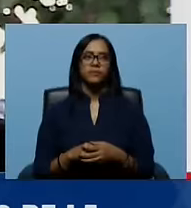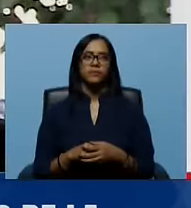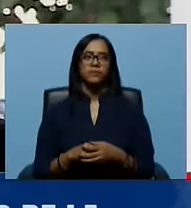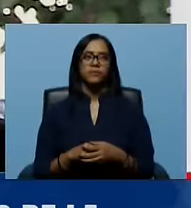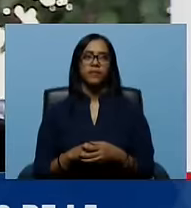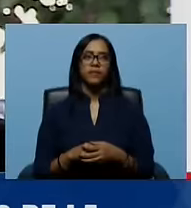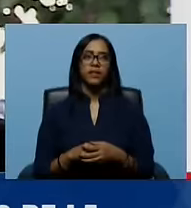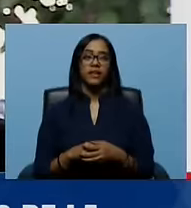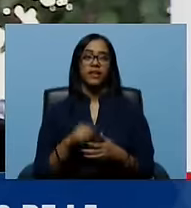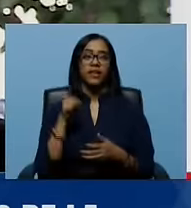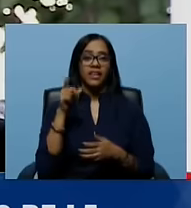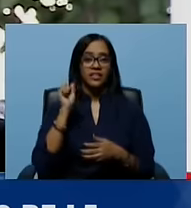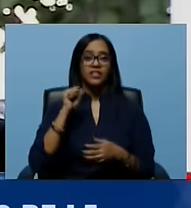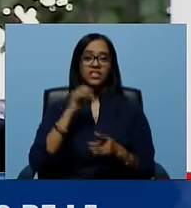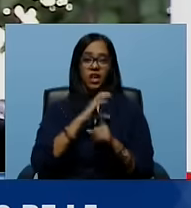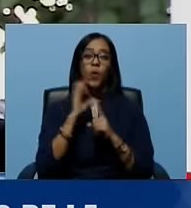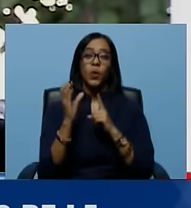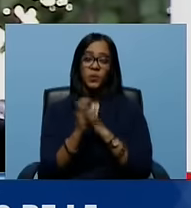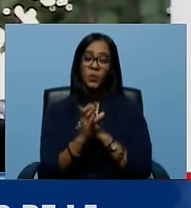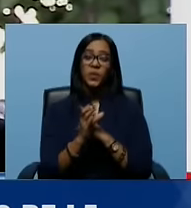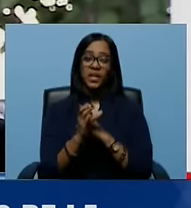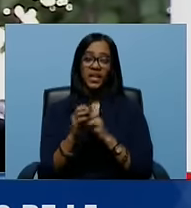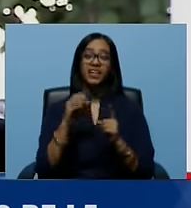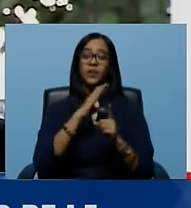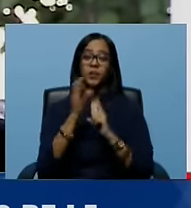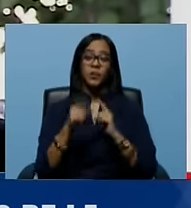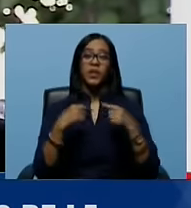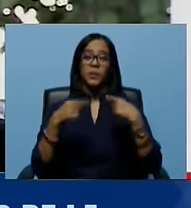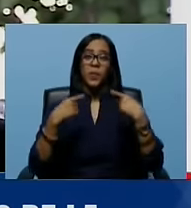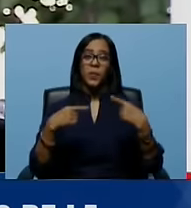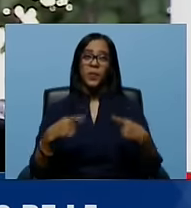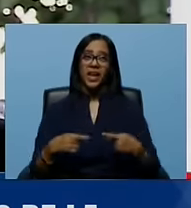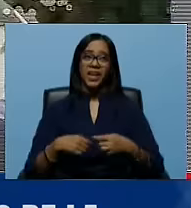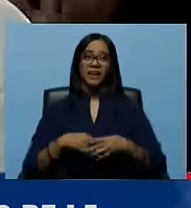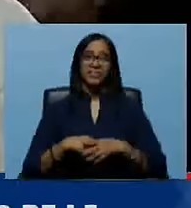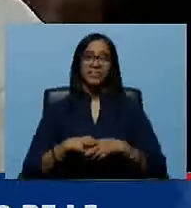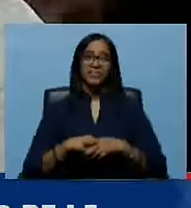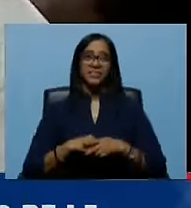Eso sí es cultura. Cultura popular.